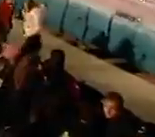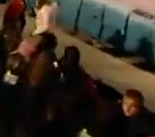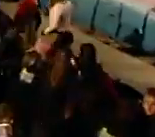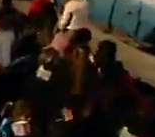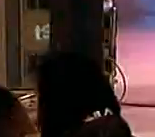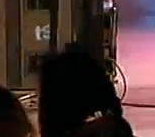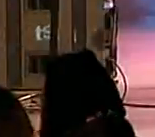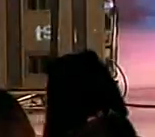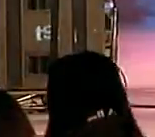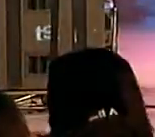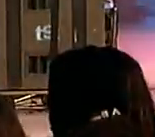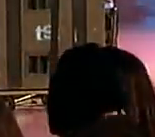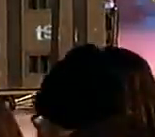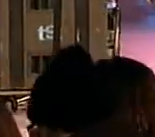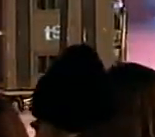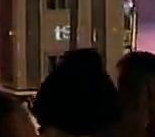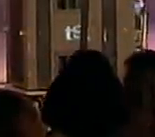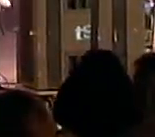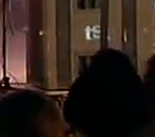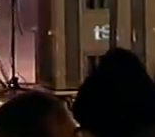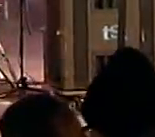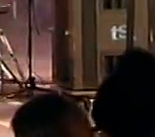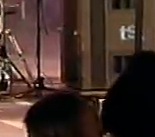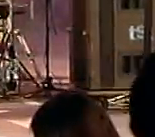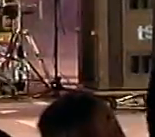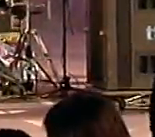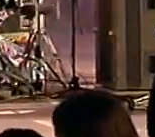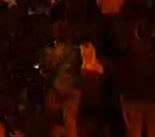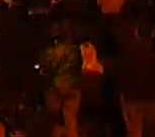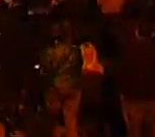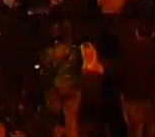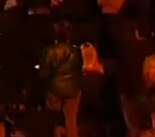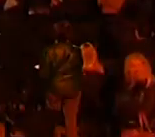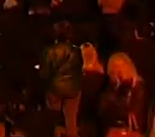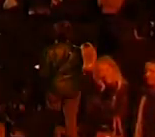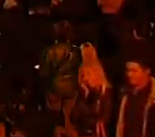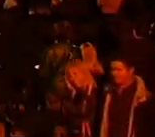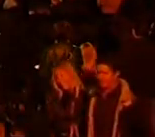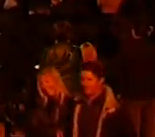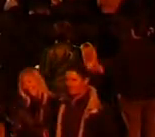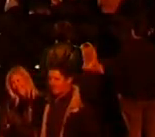para invitarles a que juntos veamos la publicidad. Son otros contenidos de esta su casa, Televisión Canaria.